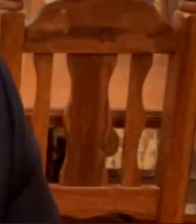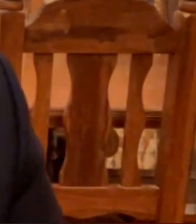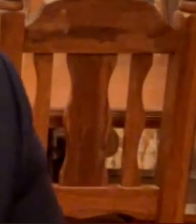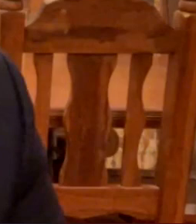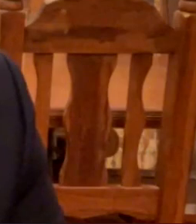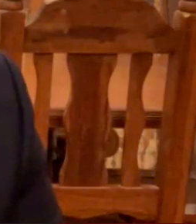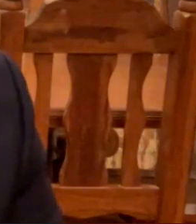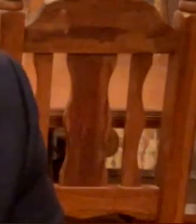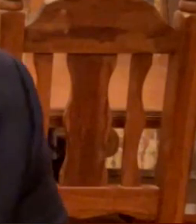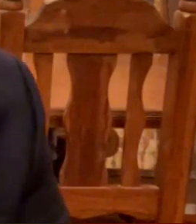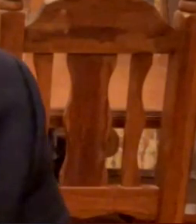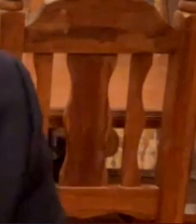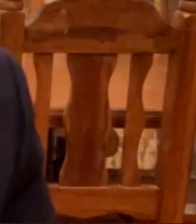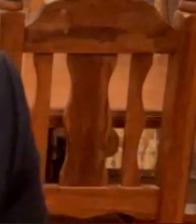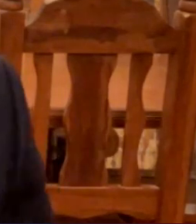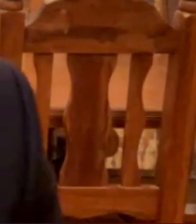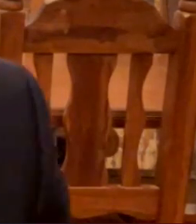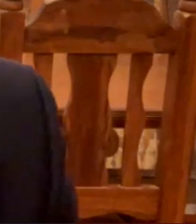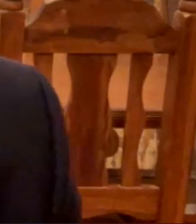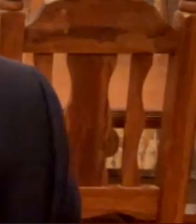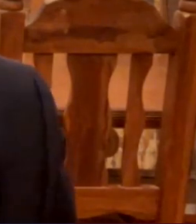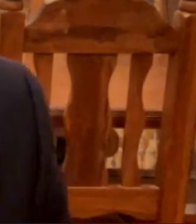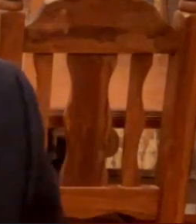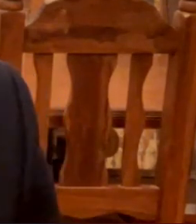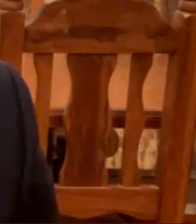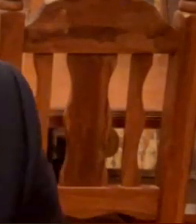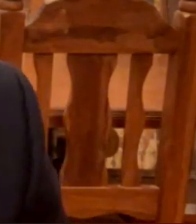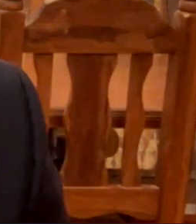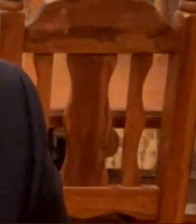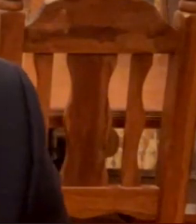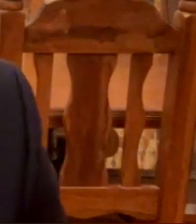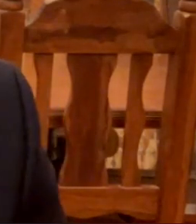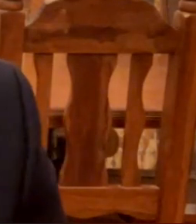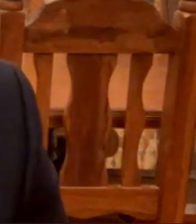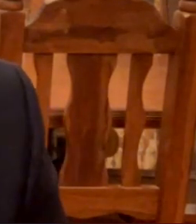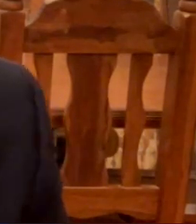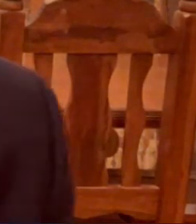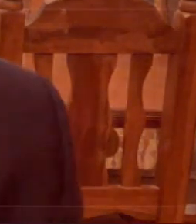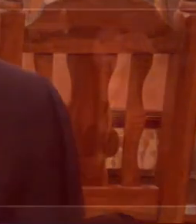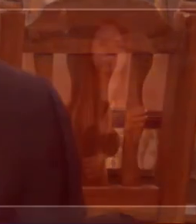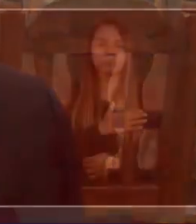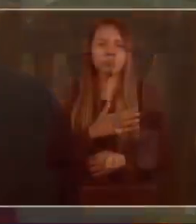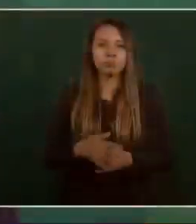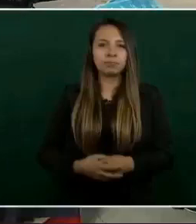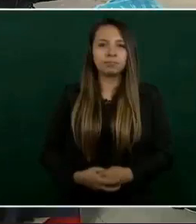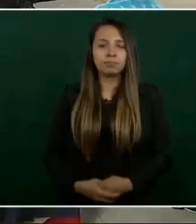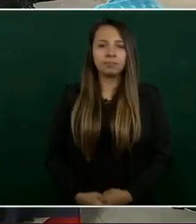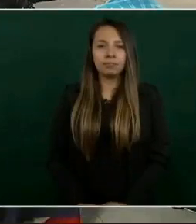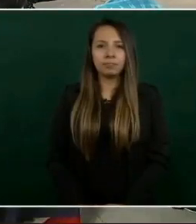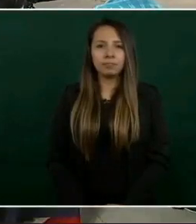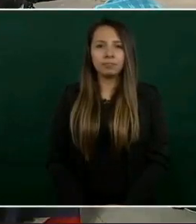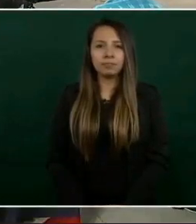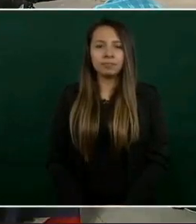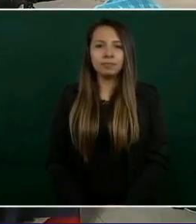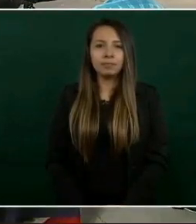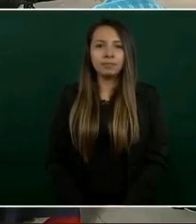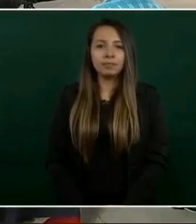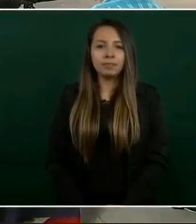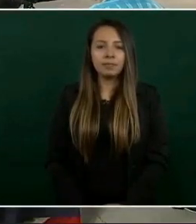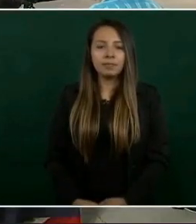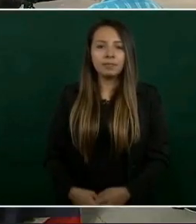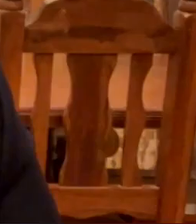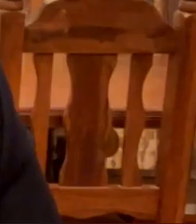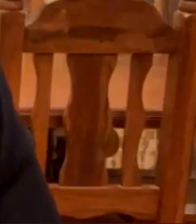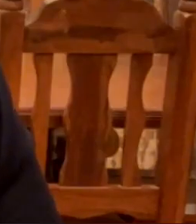está el interés el interés colectivo así lo entiendo yo puedo estar equivocado